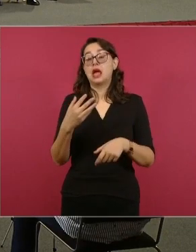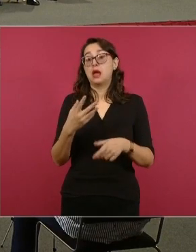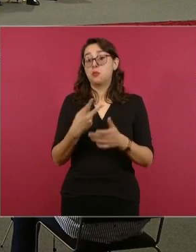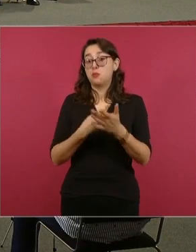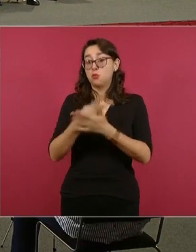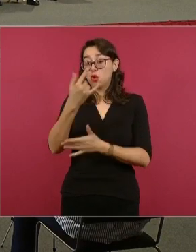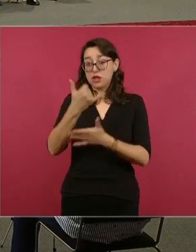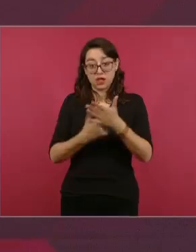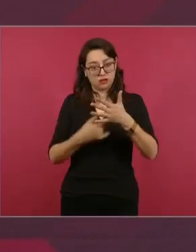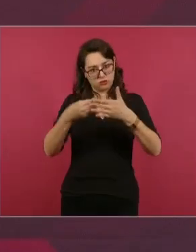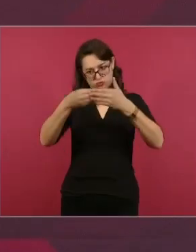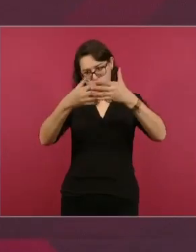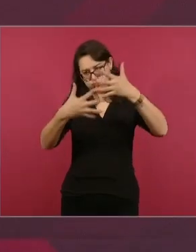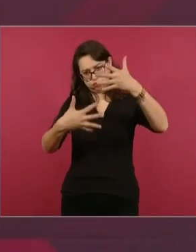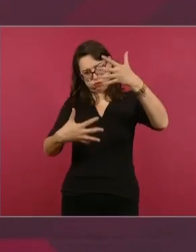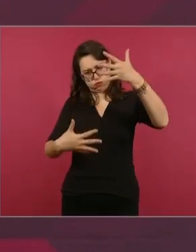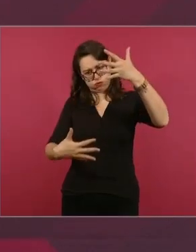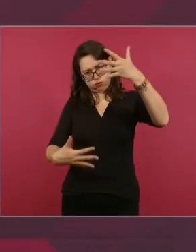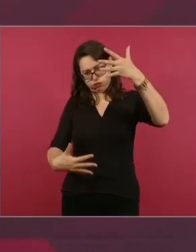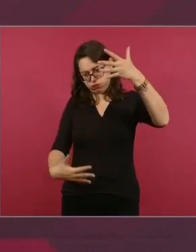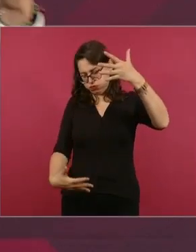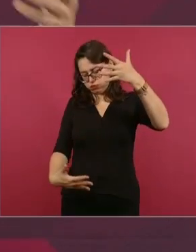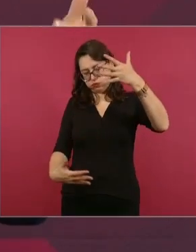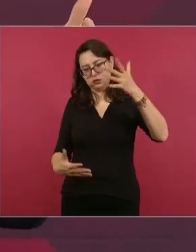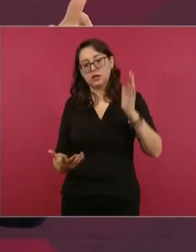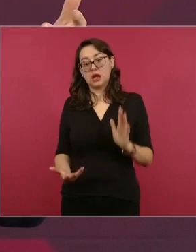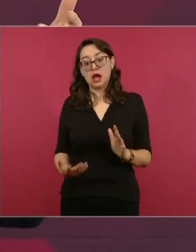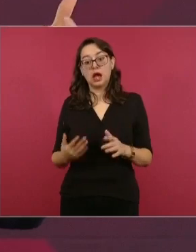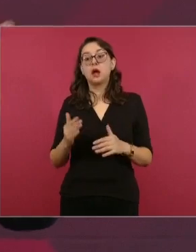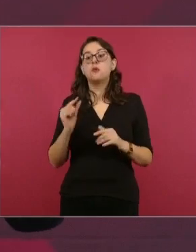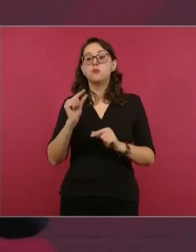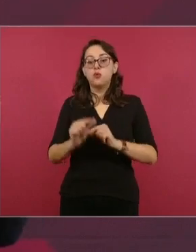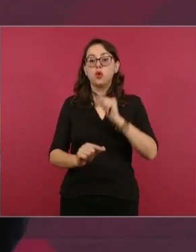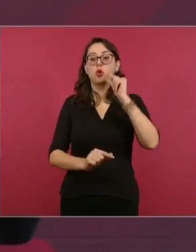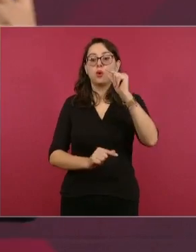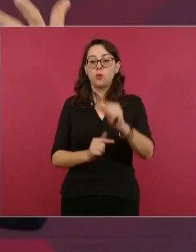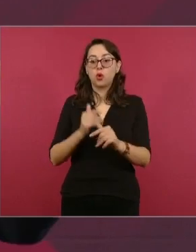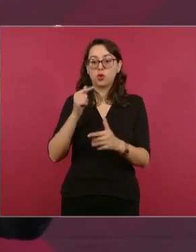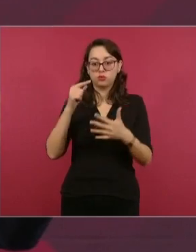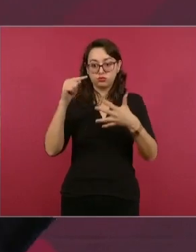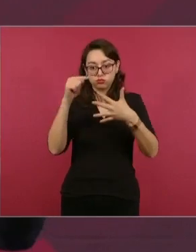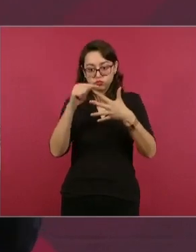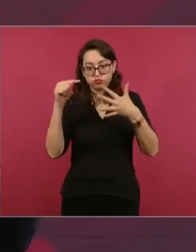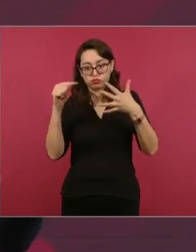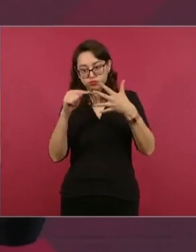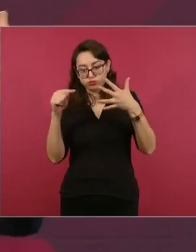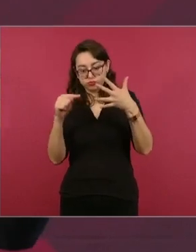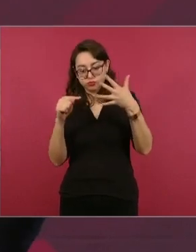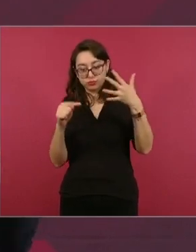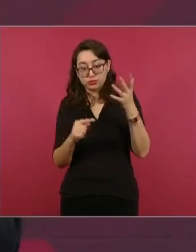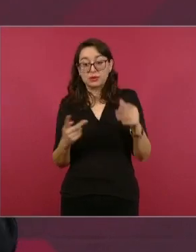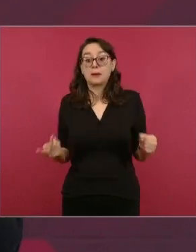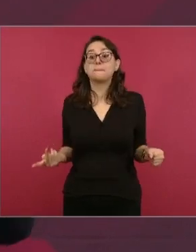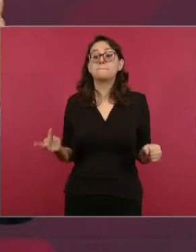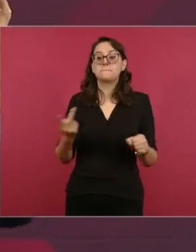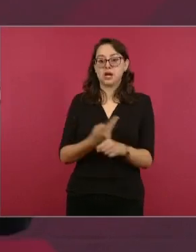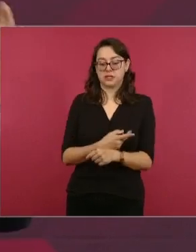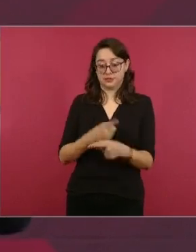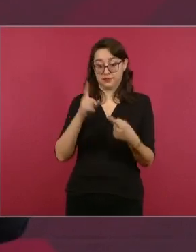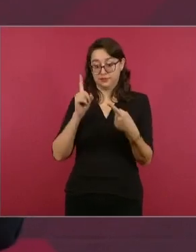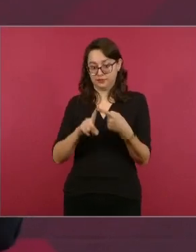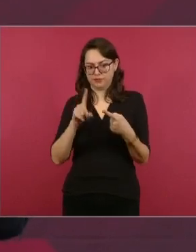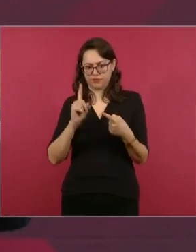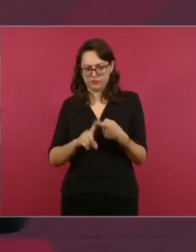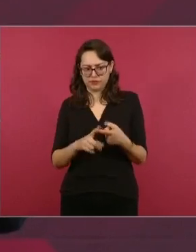con, primero, que no tuvieran ninguna base en ninguna otra institución de salud. Es muy común que las personas trabajadoras del sistema de salud